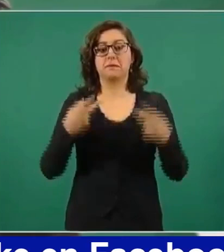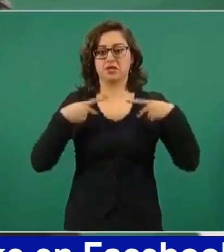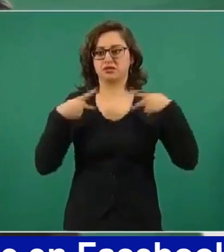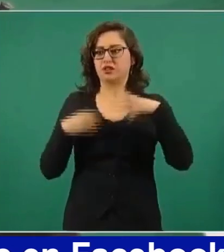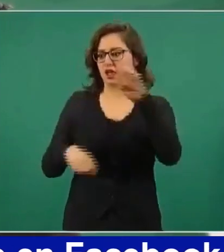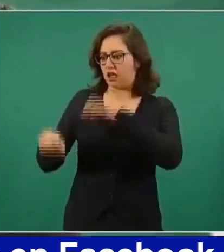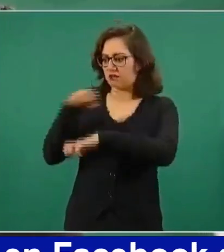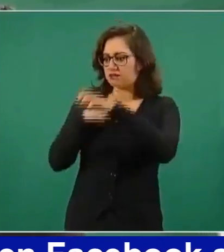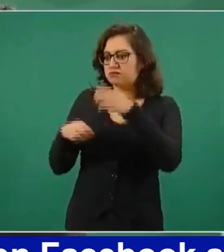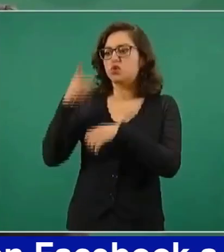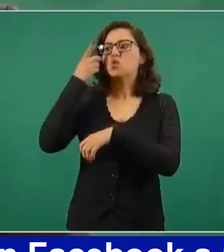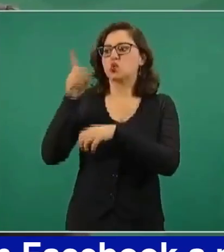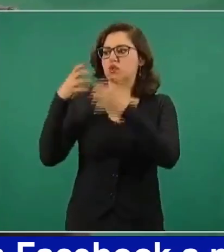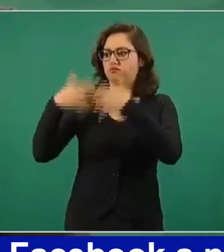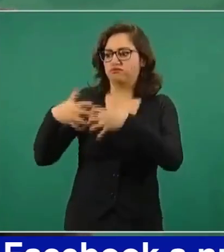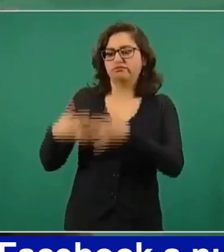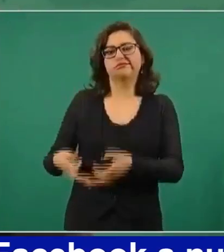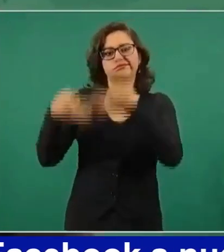y padece